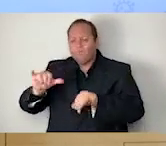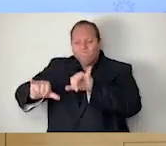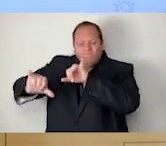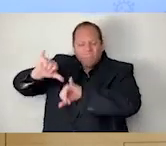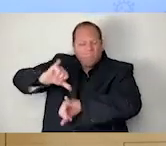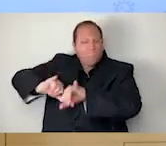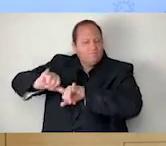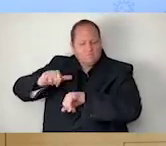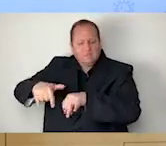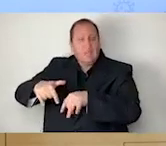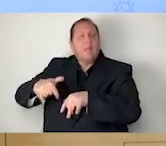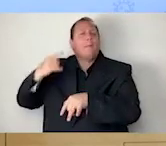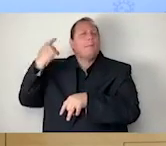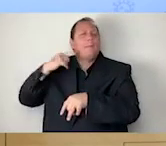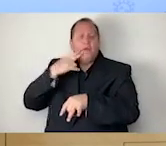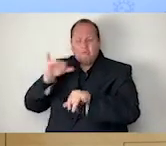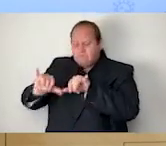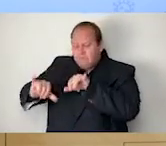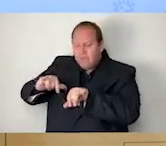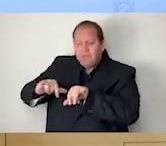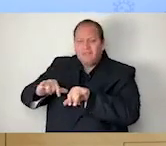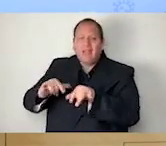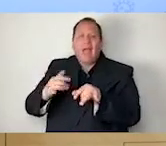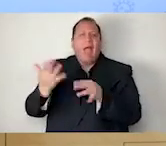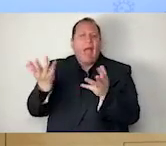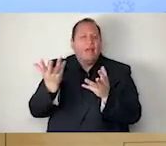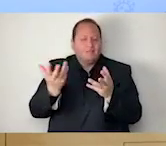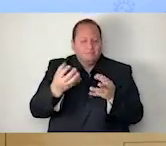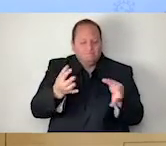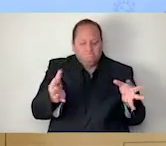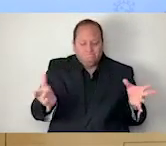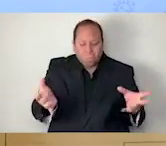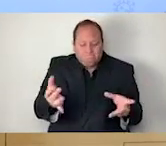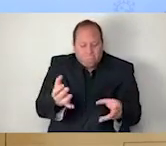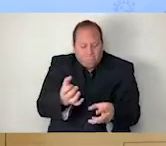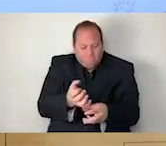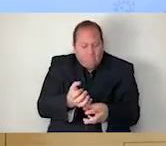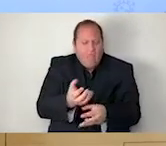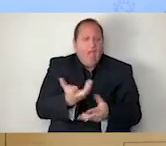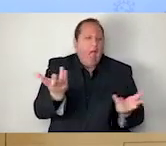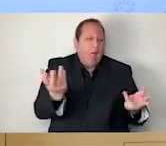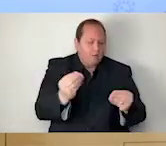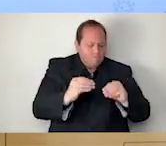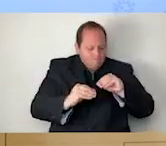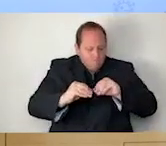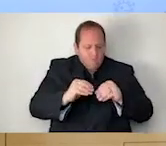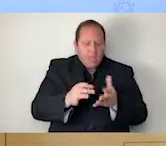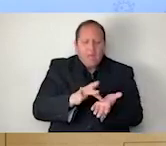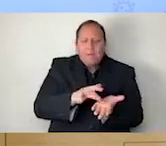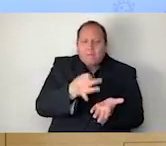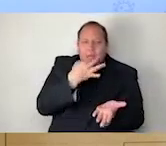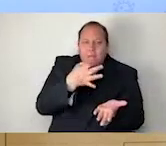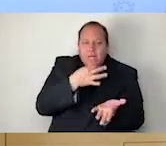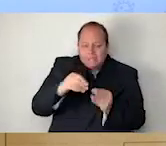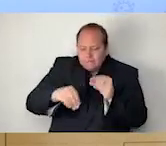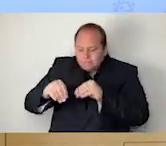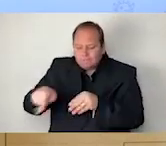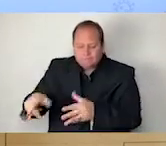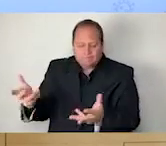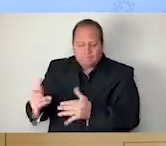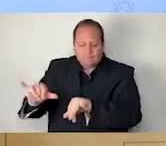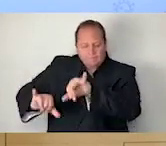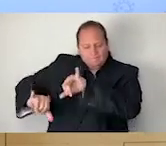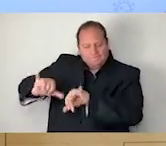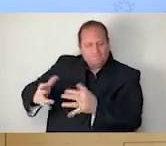y algunos otros químicos que lo usan para hacer procesar manufacturar pastillas